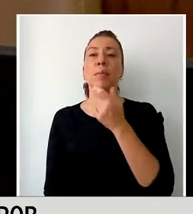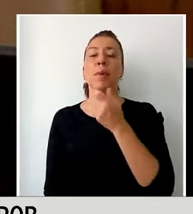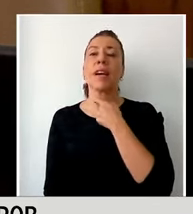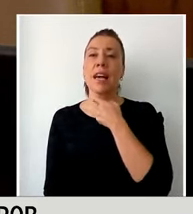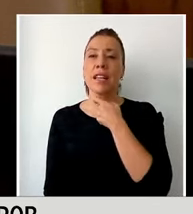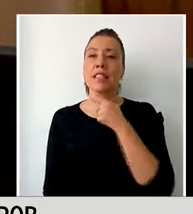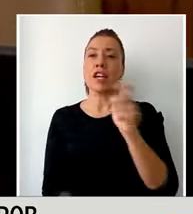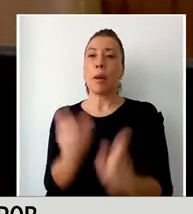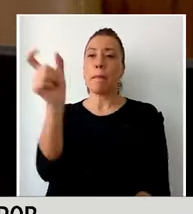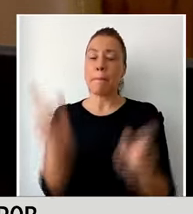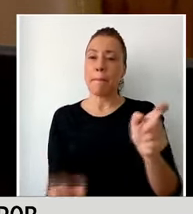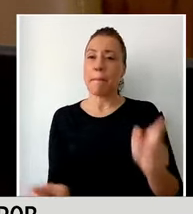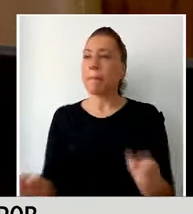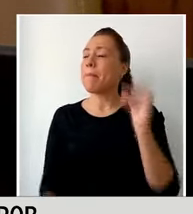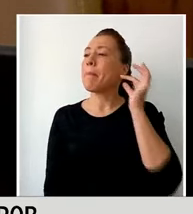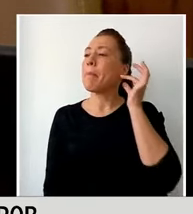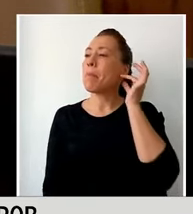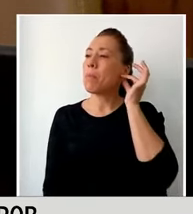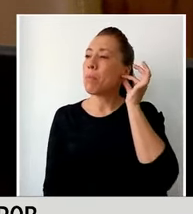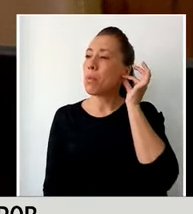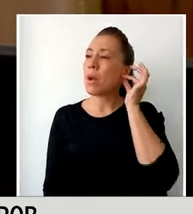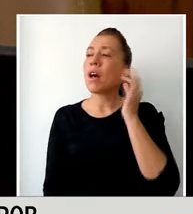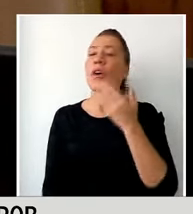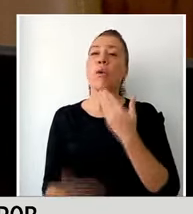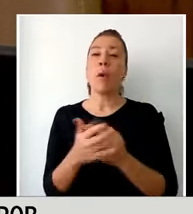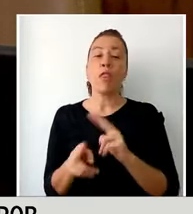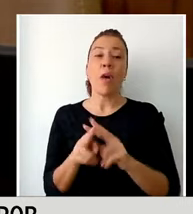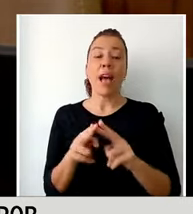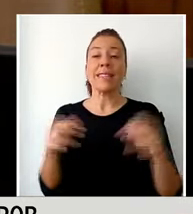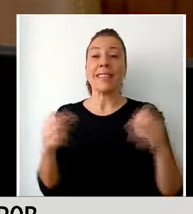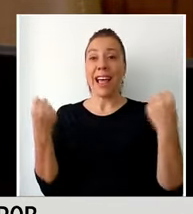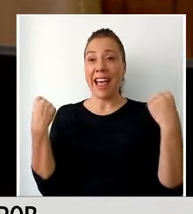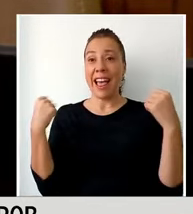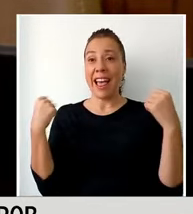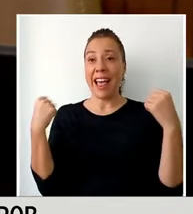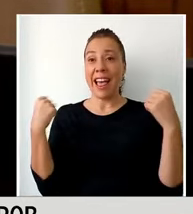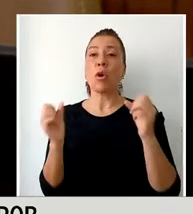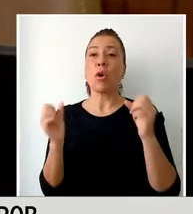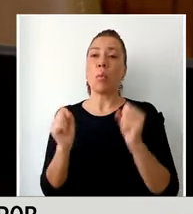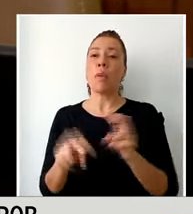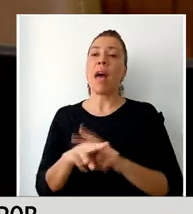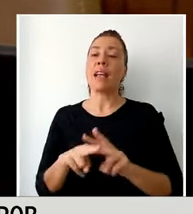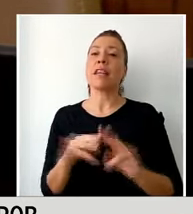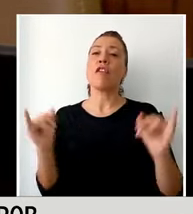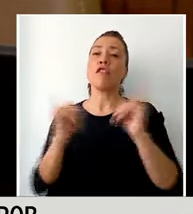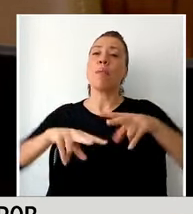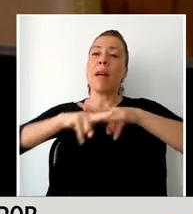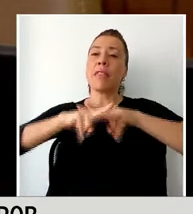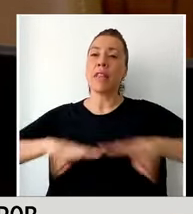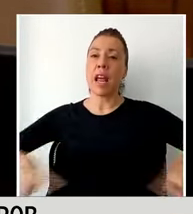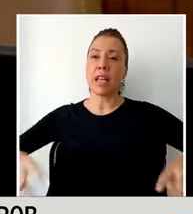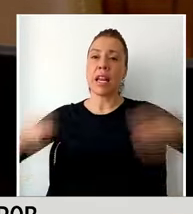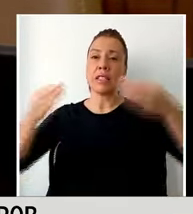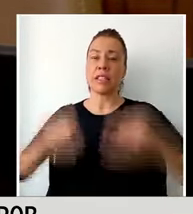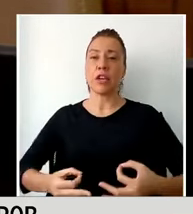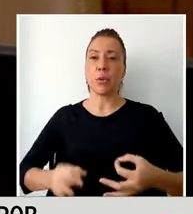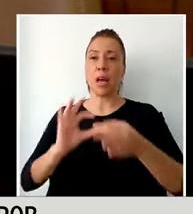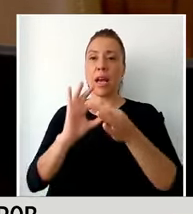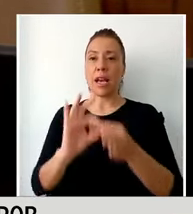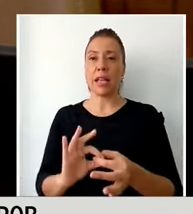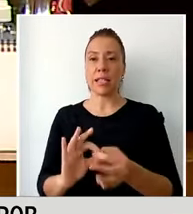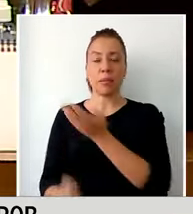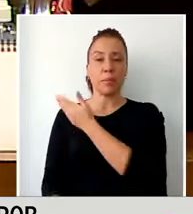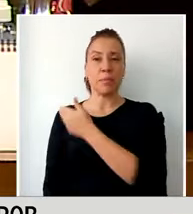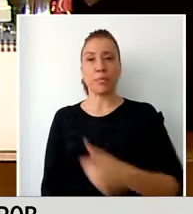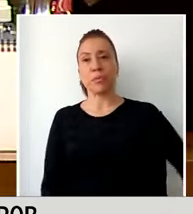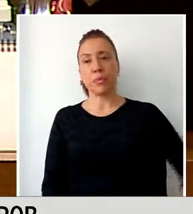las mujeres también que realizan este tipo de actividades lo puedan hacer de manera tranquila y segura Muchas gracias presidenta de